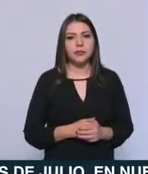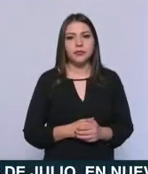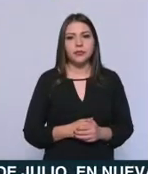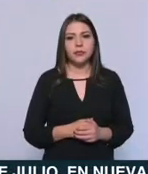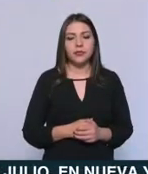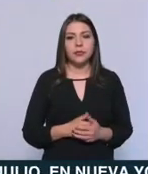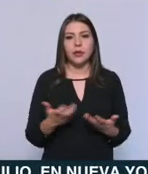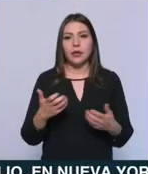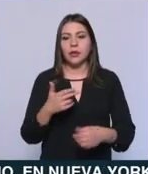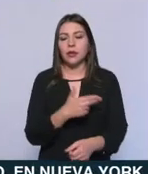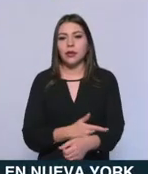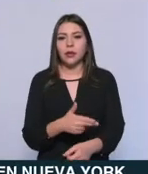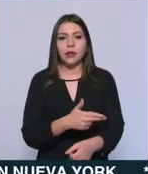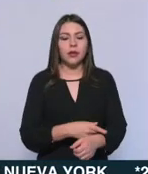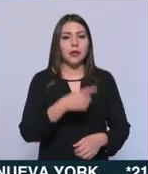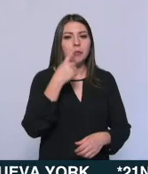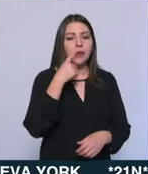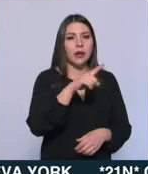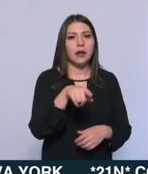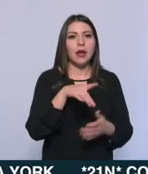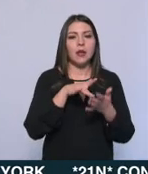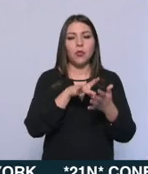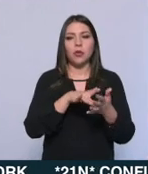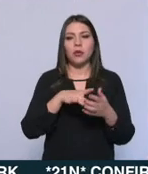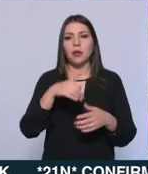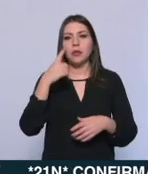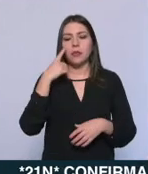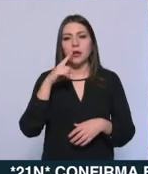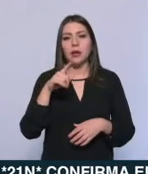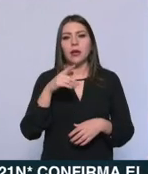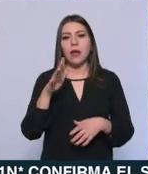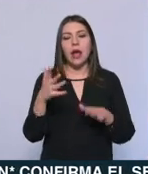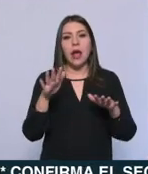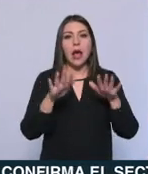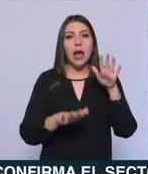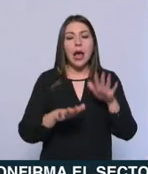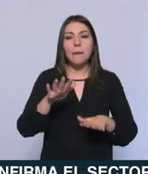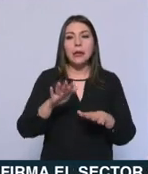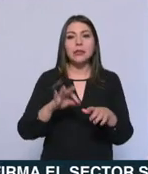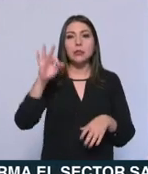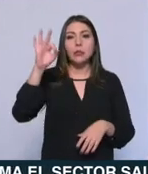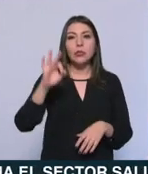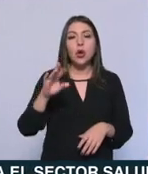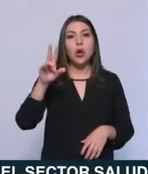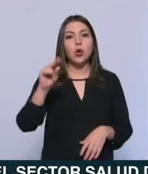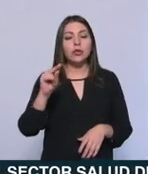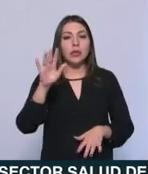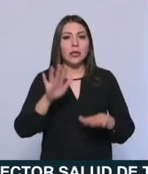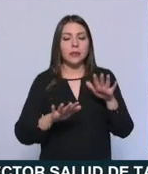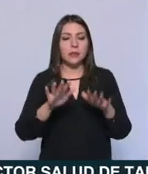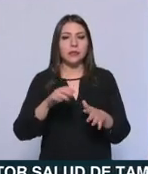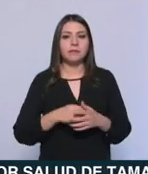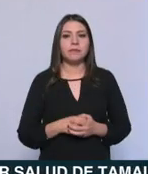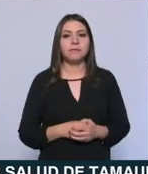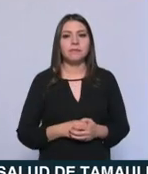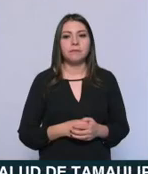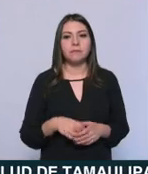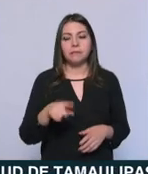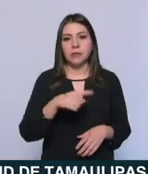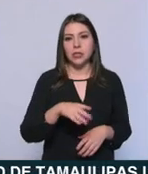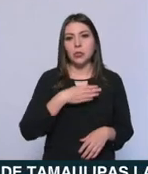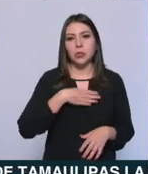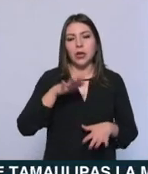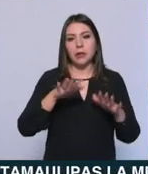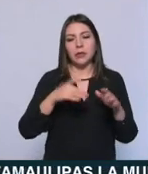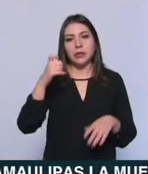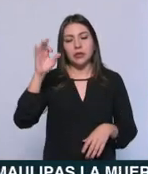consiguiendo a través de las facilidades, que son hasta a veces el 80%. Sin duda muy atractivas estas facilidades y el descuento,